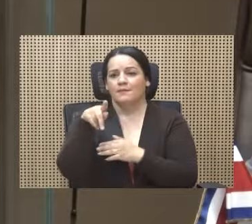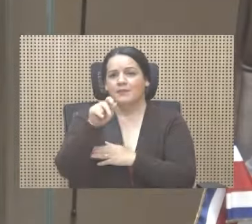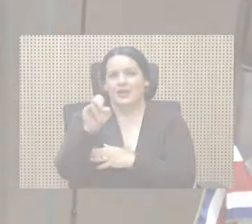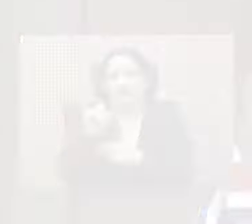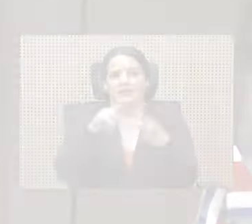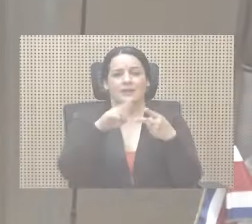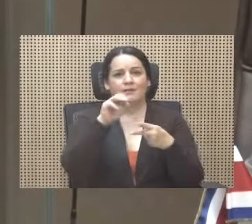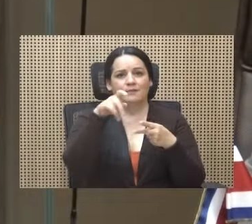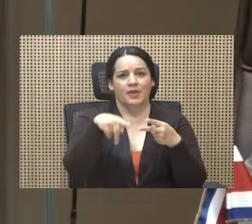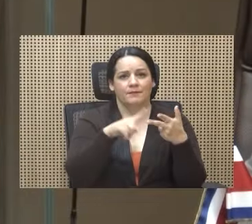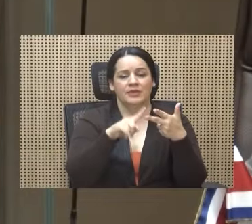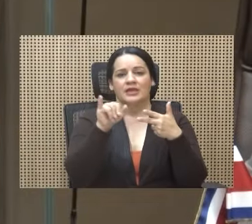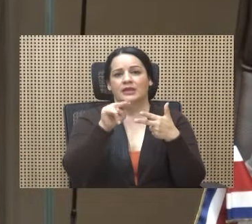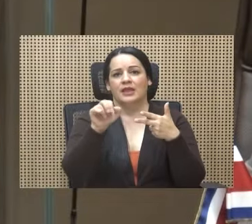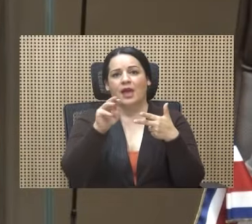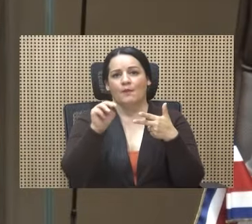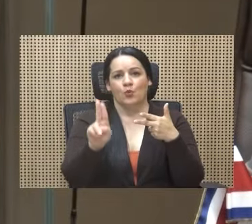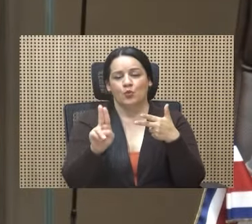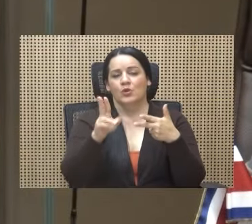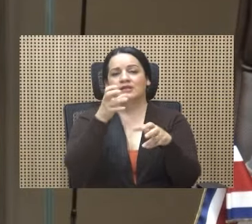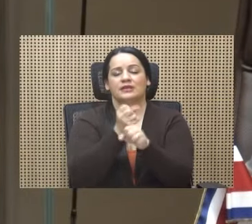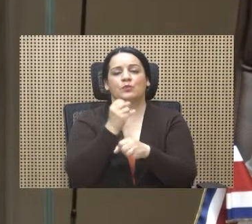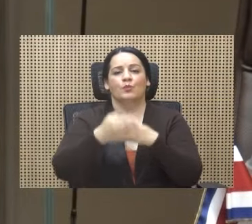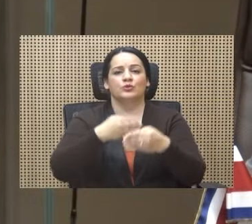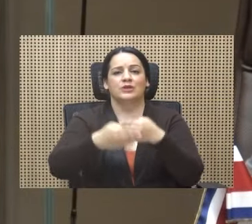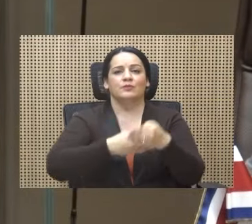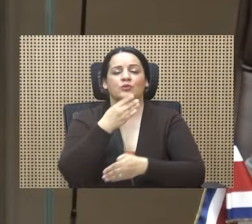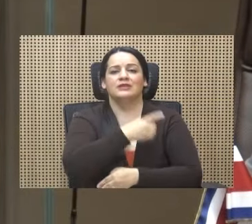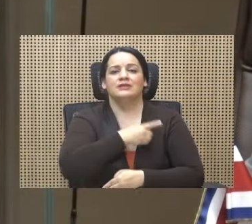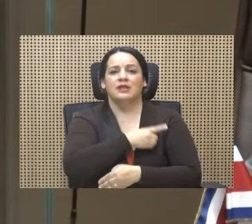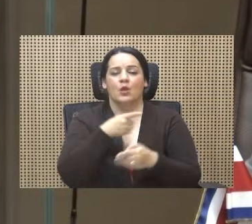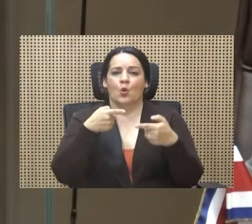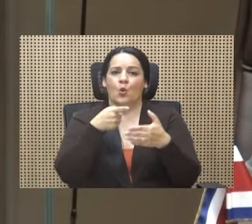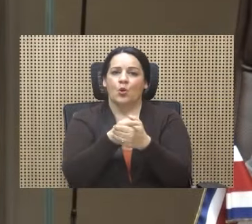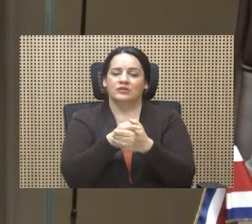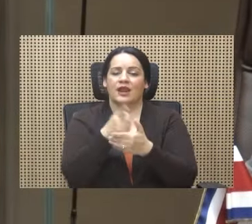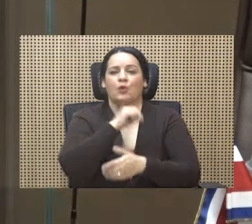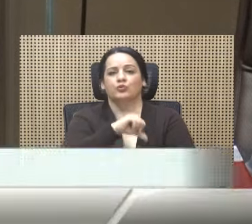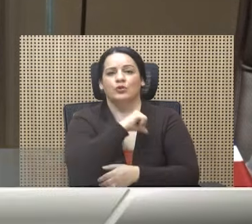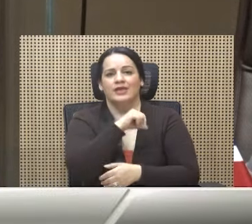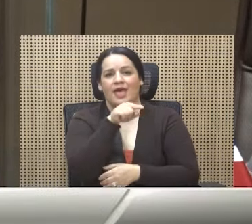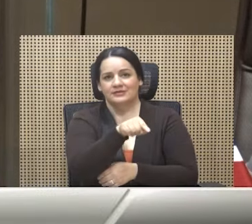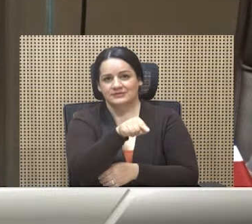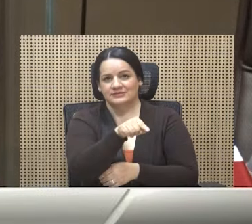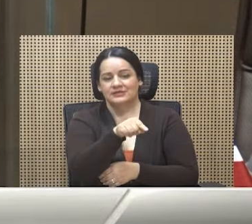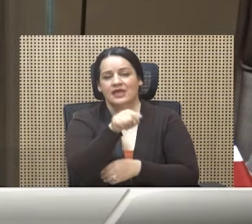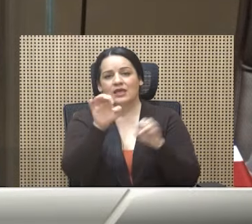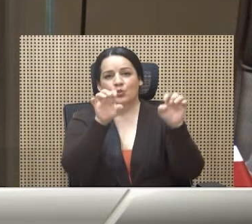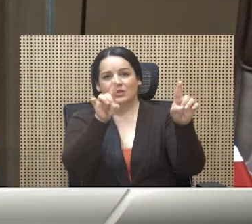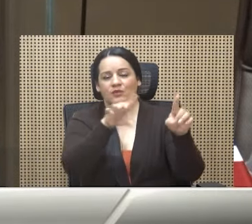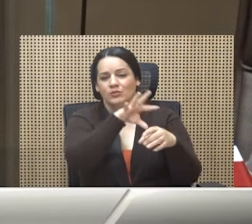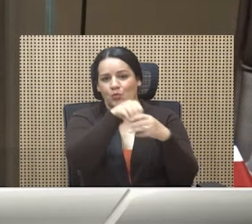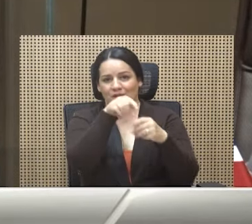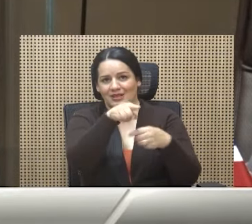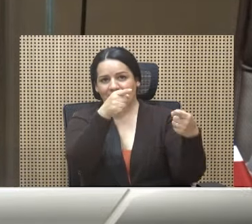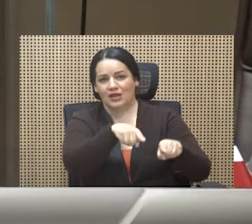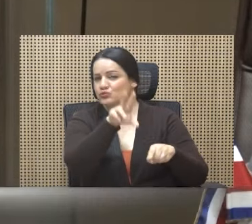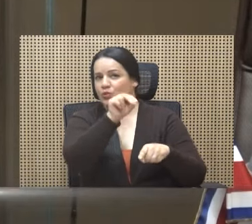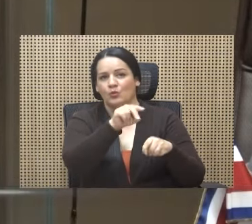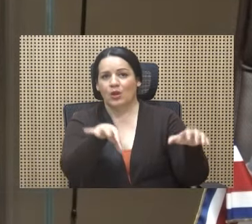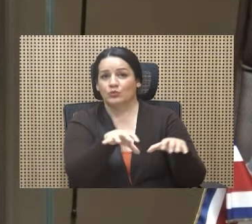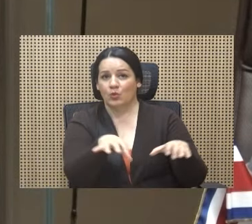de inmediato y se están realizando procedimientos disciplinarios contra las autoridades educativas involucradas en el caso que no actuaron de